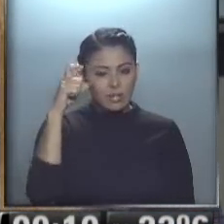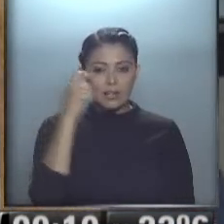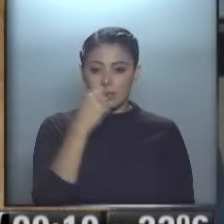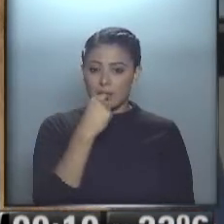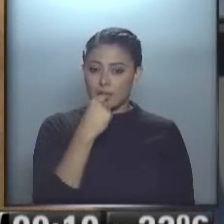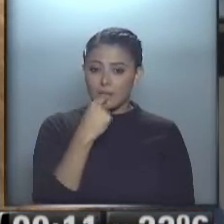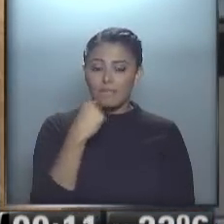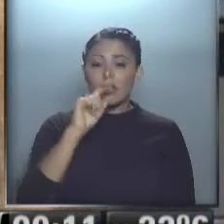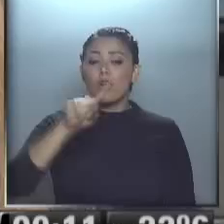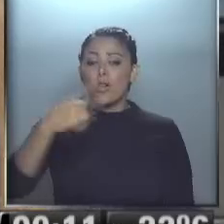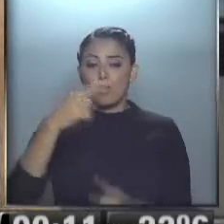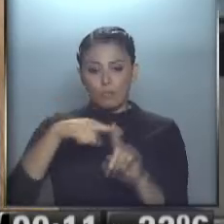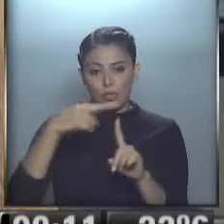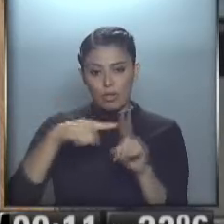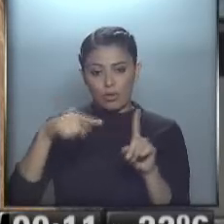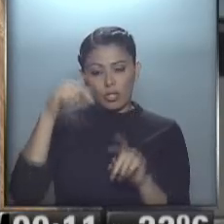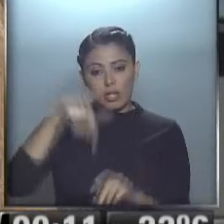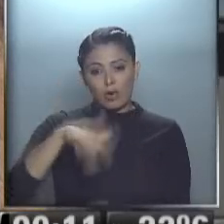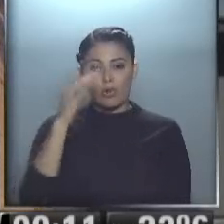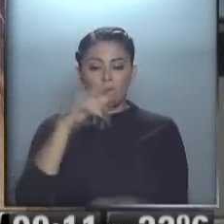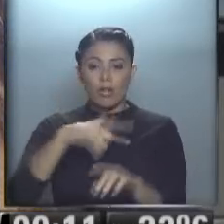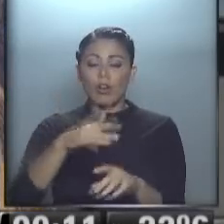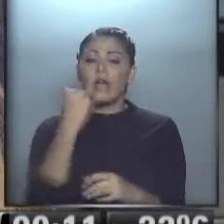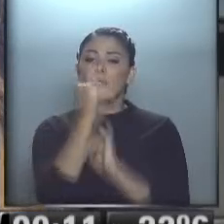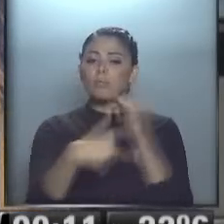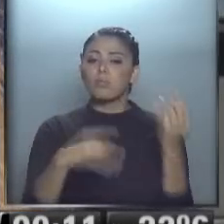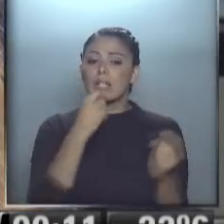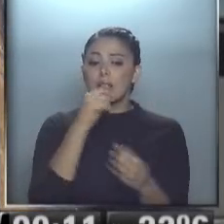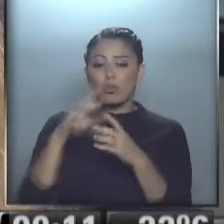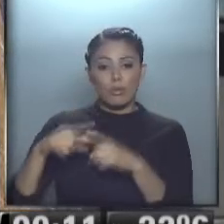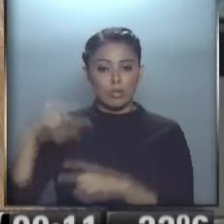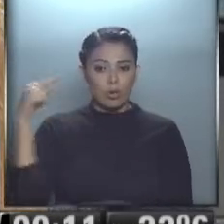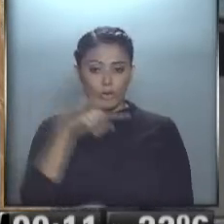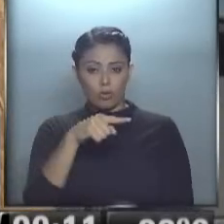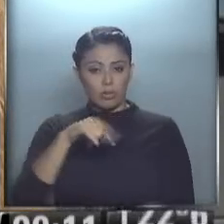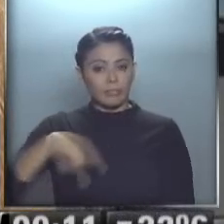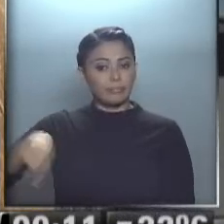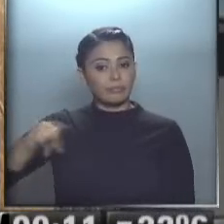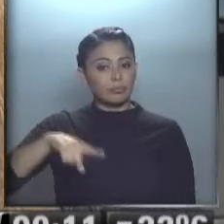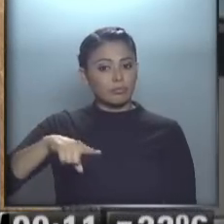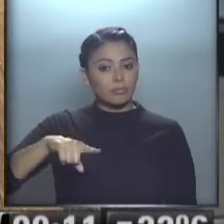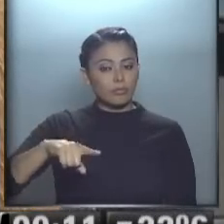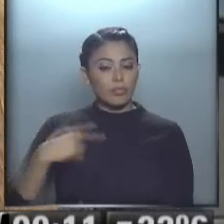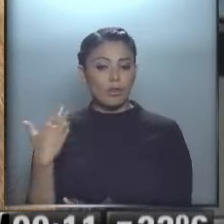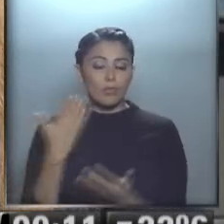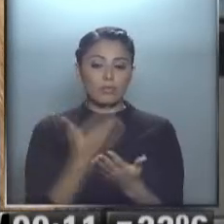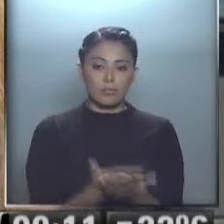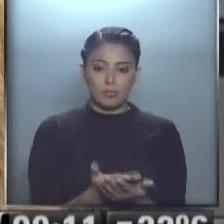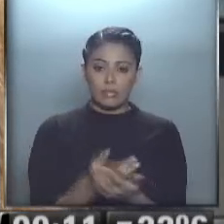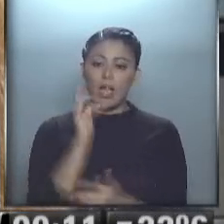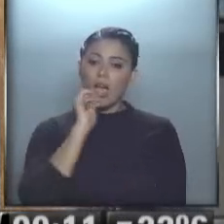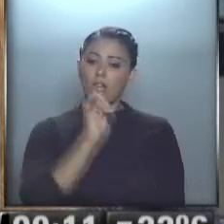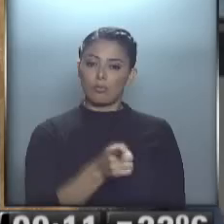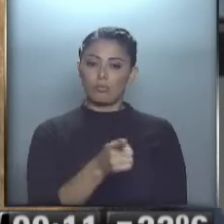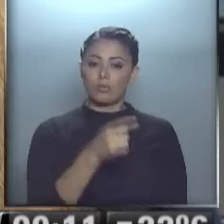qué les contamos en el mediodía o en el transcurso de estas horas Si la oposición da recursos de acusar